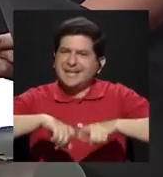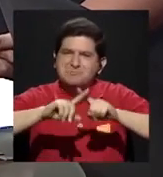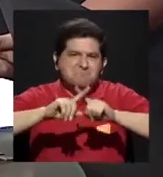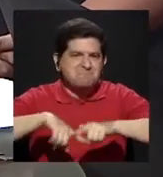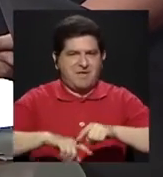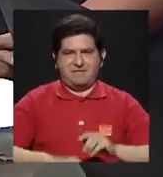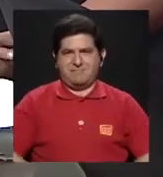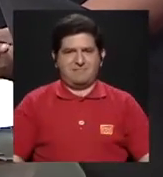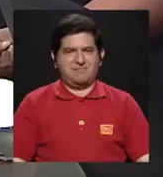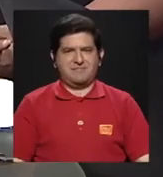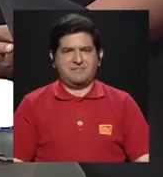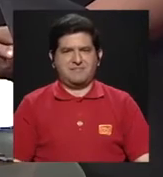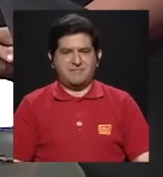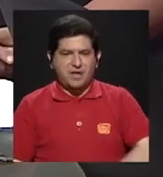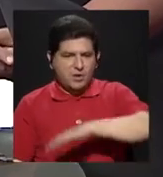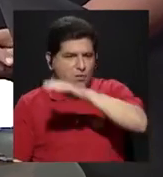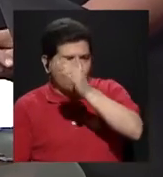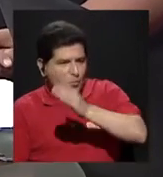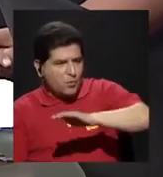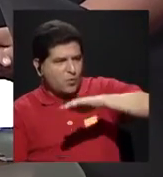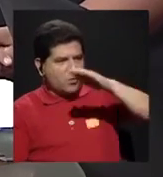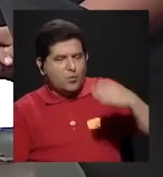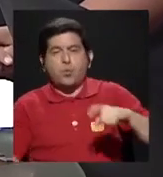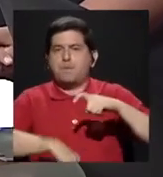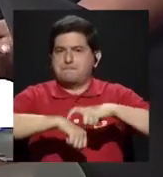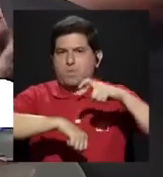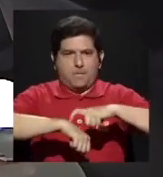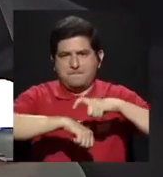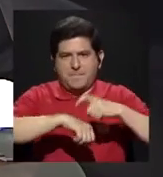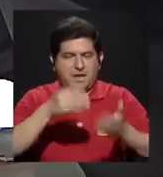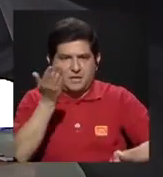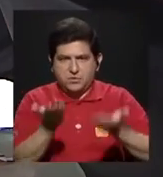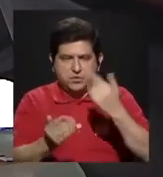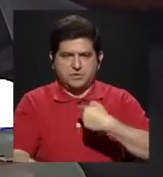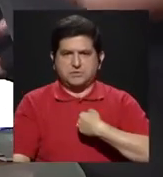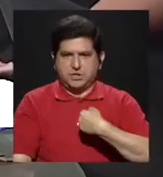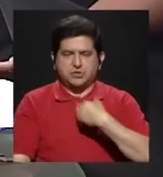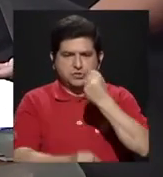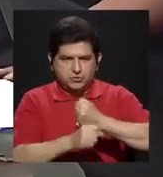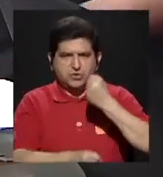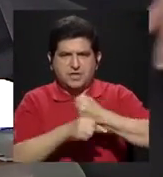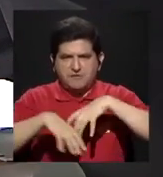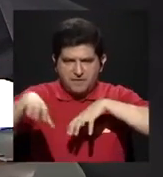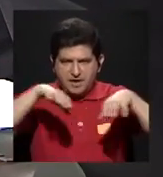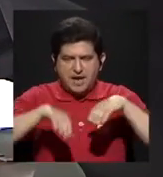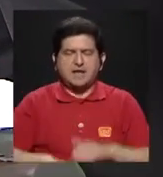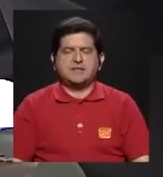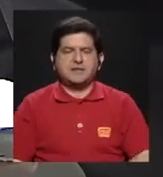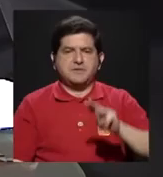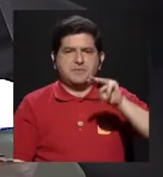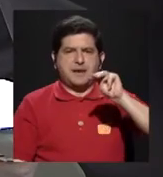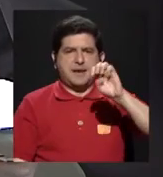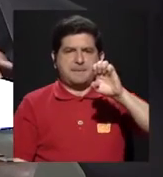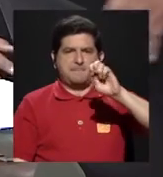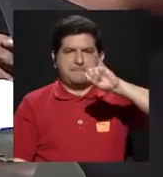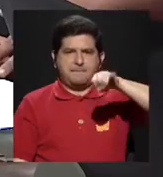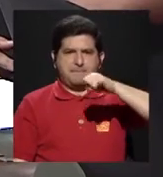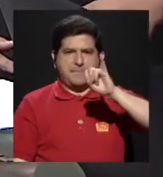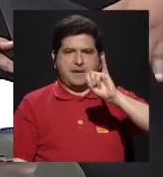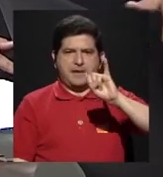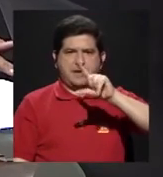como de las mareas, ¿verdad? Hay momentos en que, digamos, yo que me dedico a la actividad en Mejillón, como es en